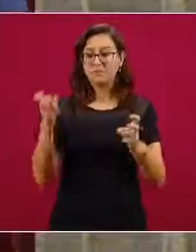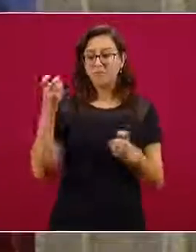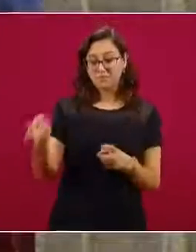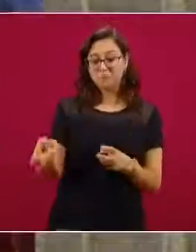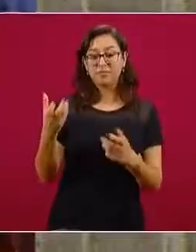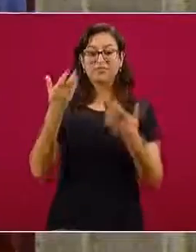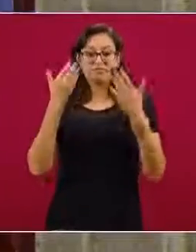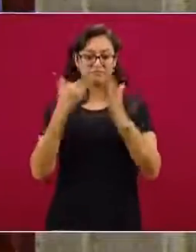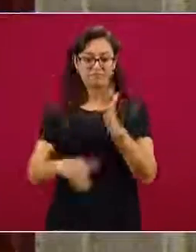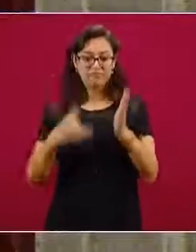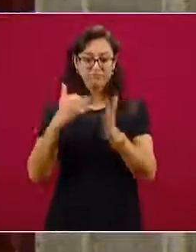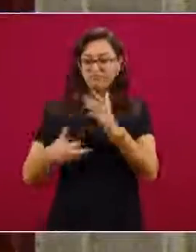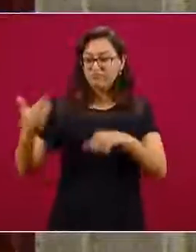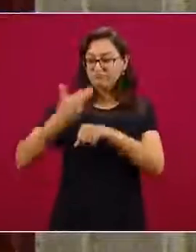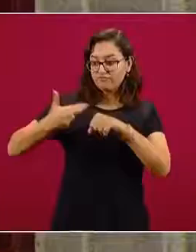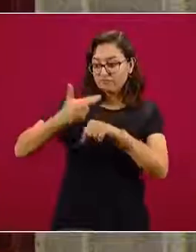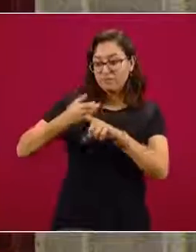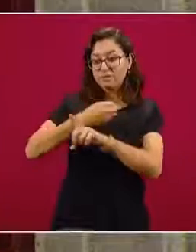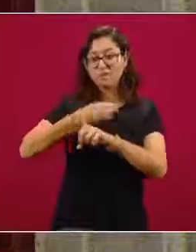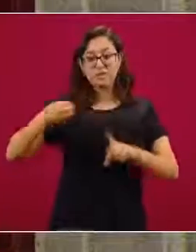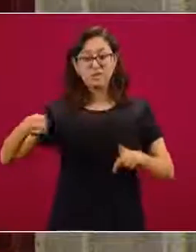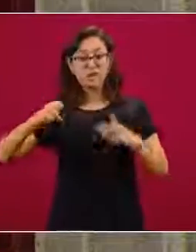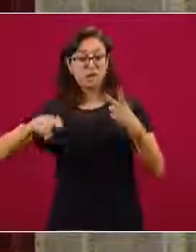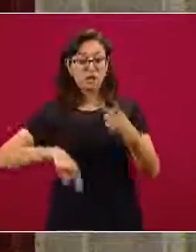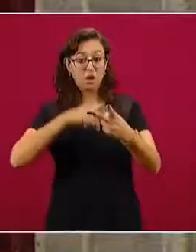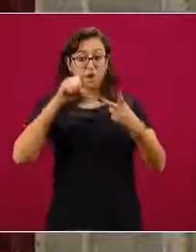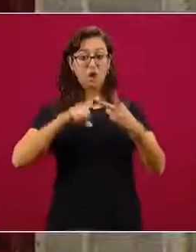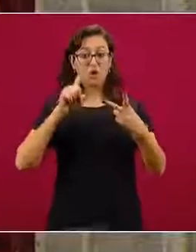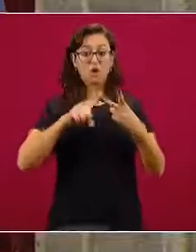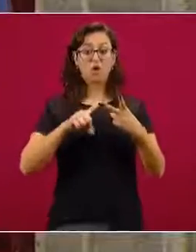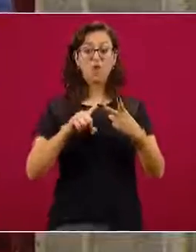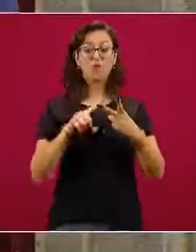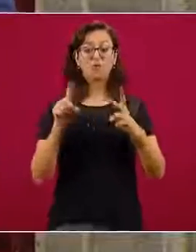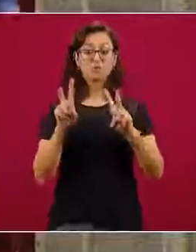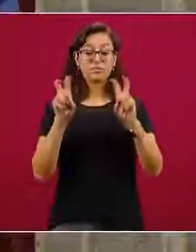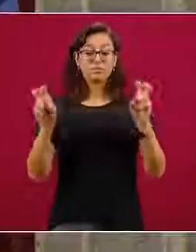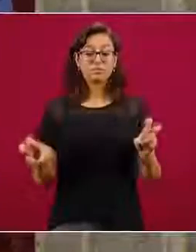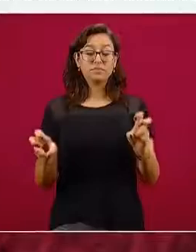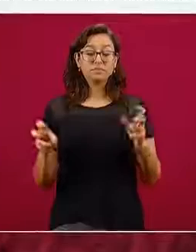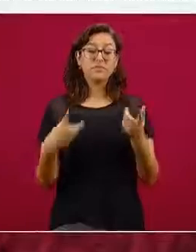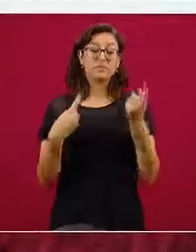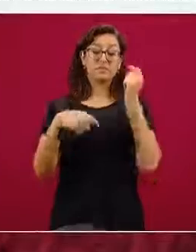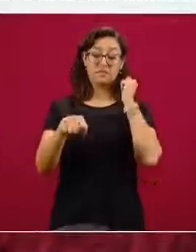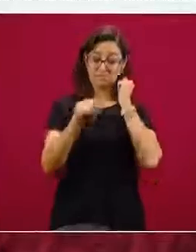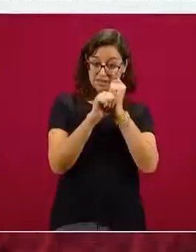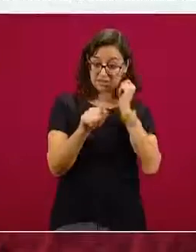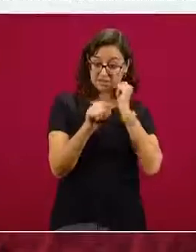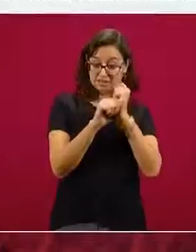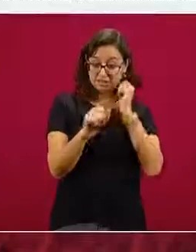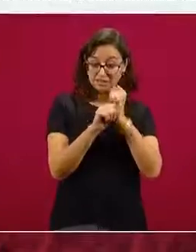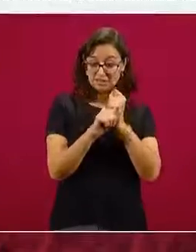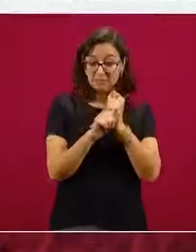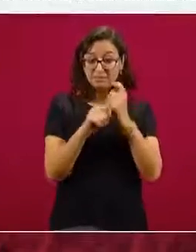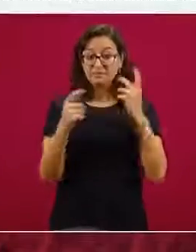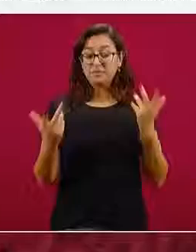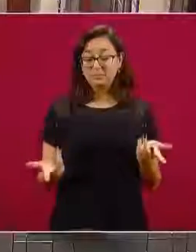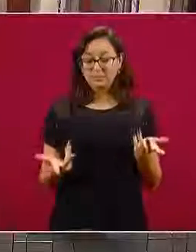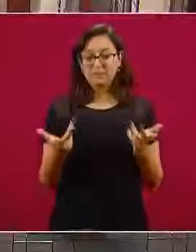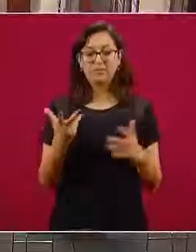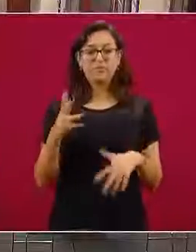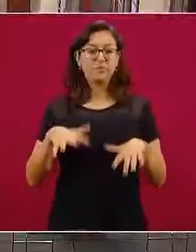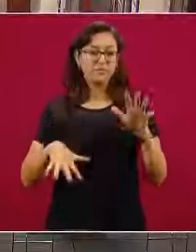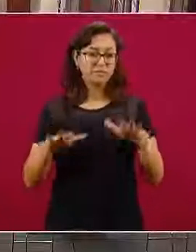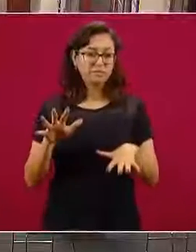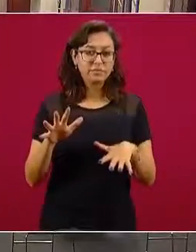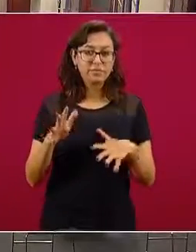el transporte. Si lo vemos desde el punto de vista del tiempo, la distancia que hay de zonas periféricas, no